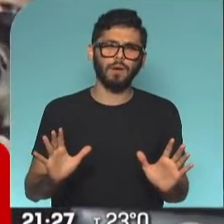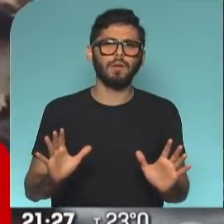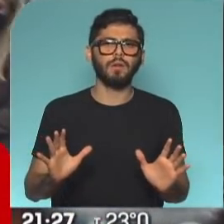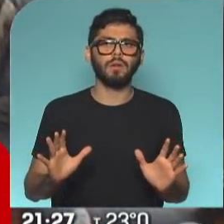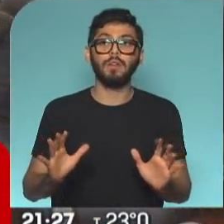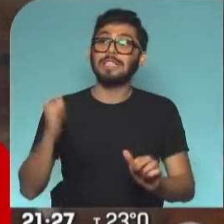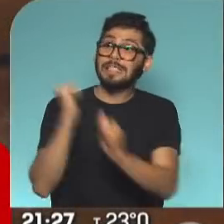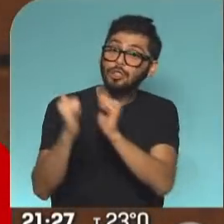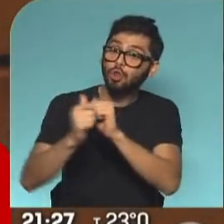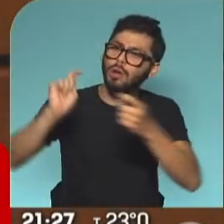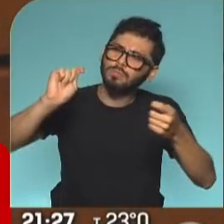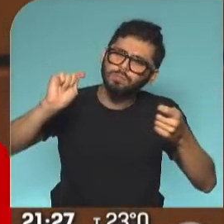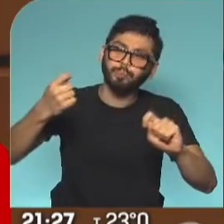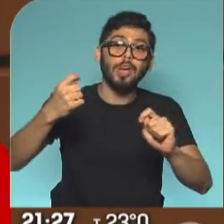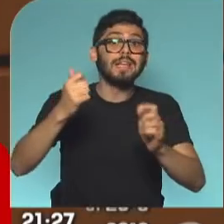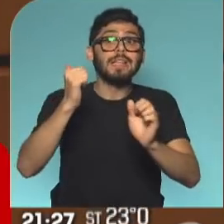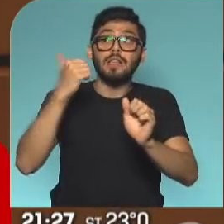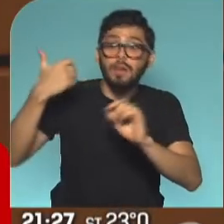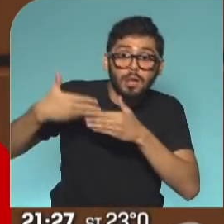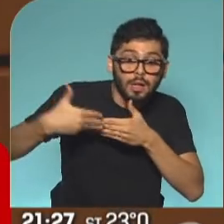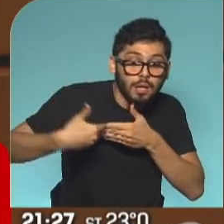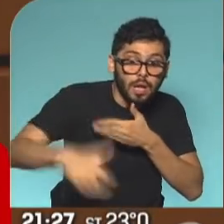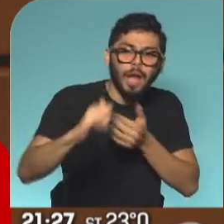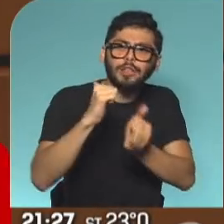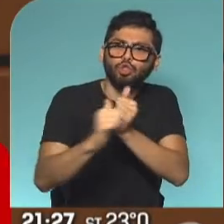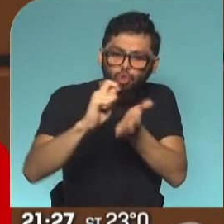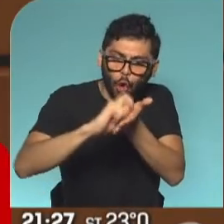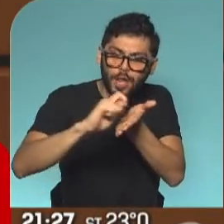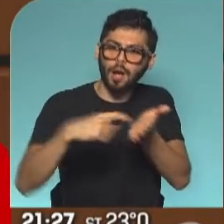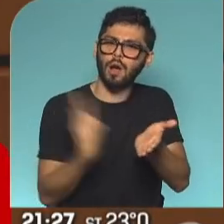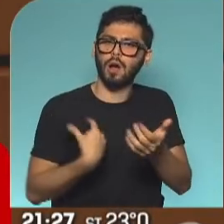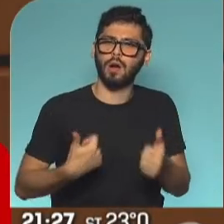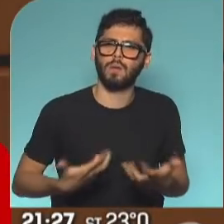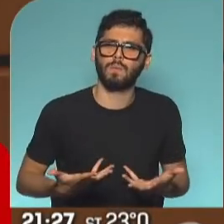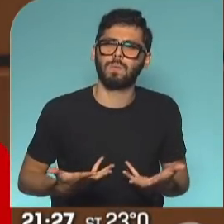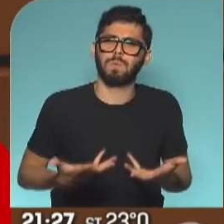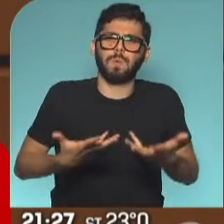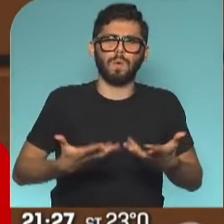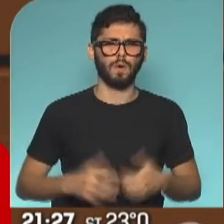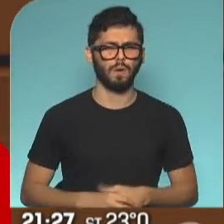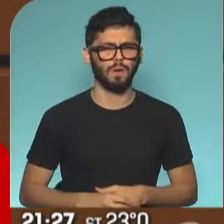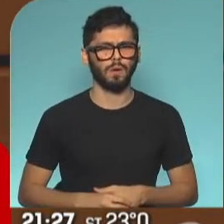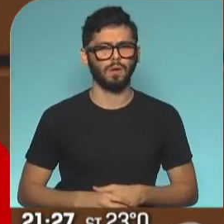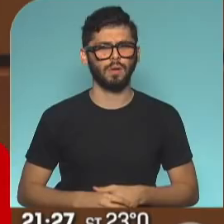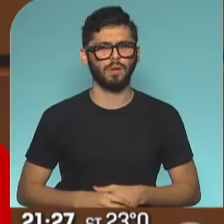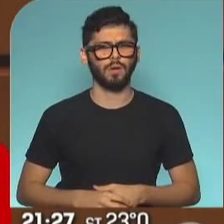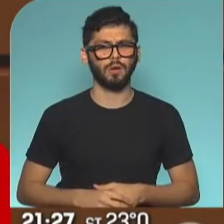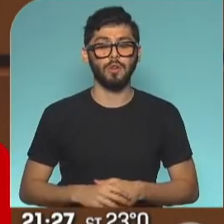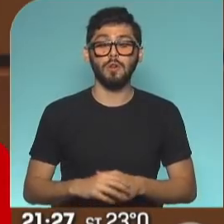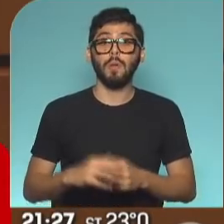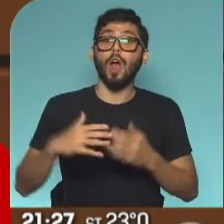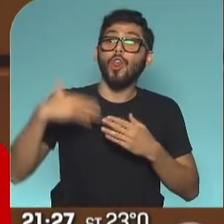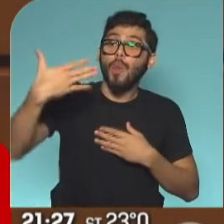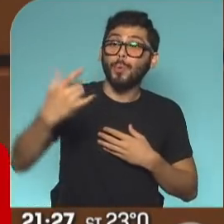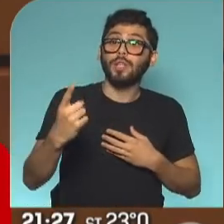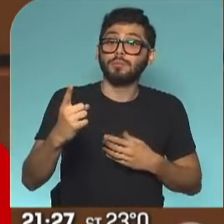historia, una historia que nos haga virtuosos, para que alguna vez alguien diga, como decimos nosotros